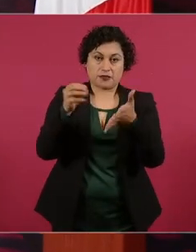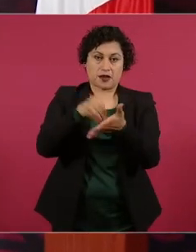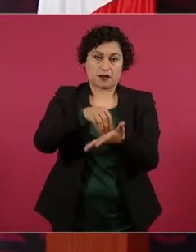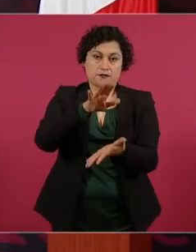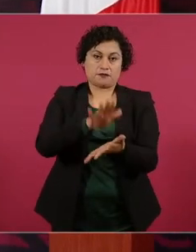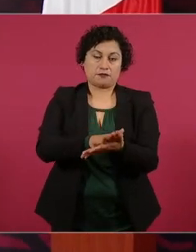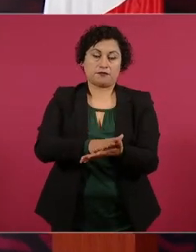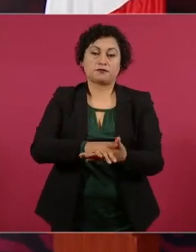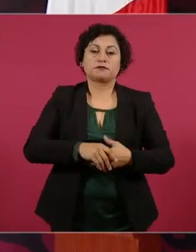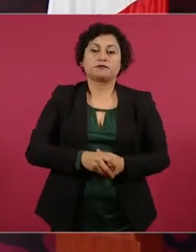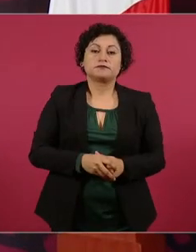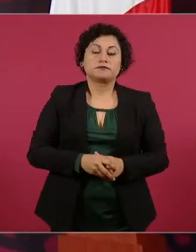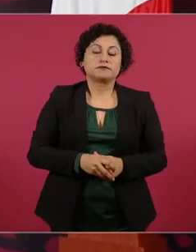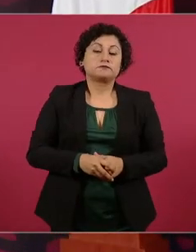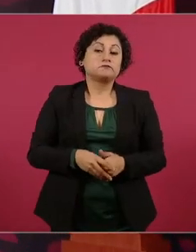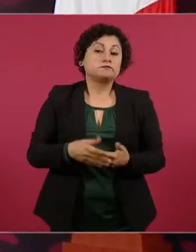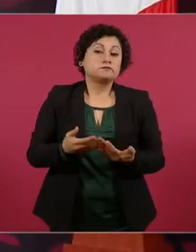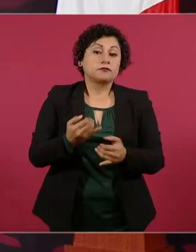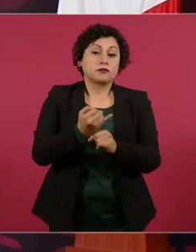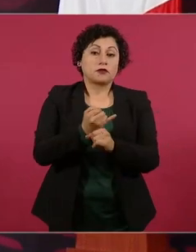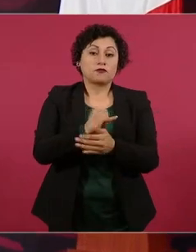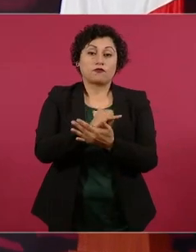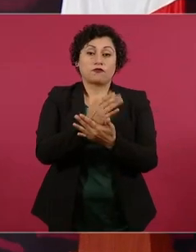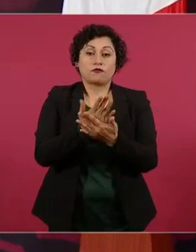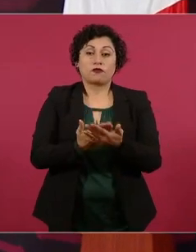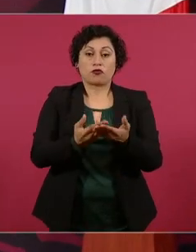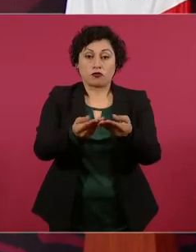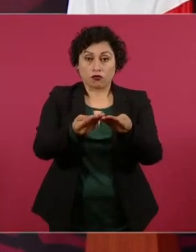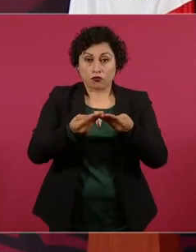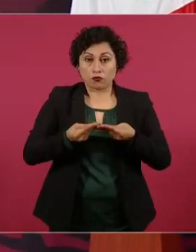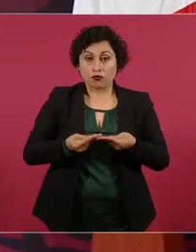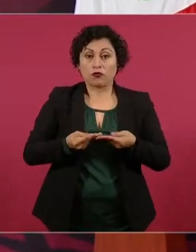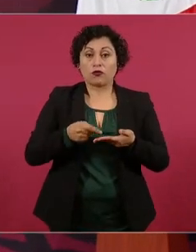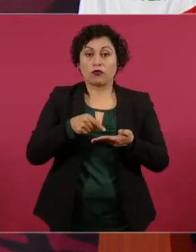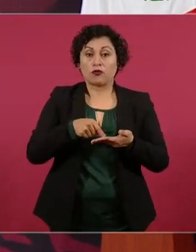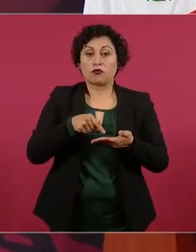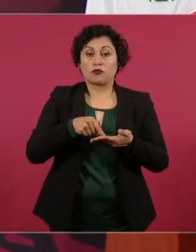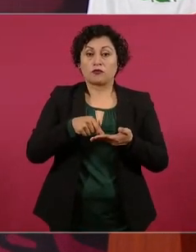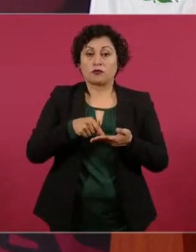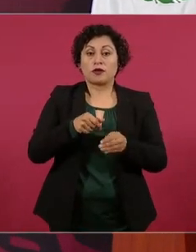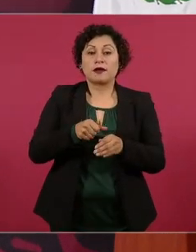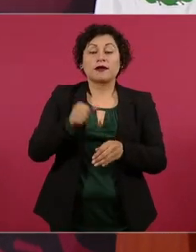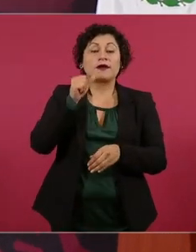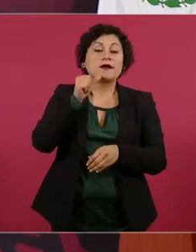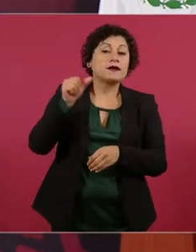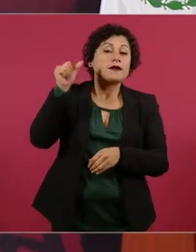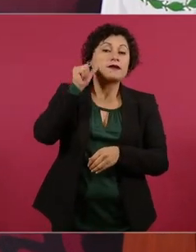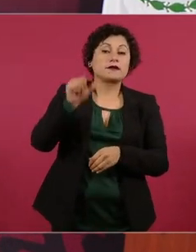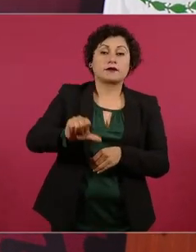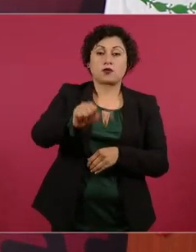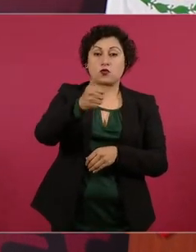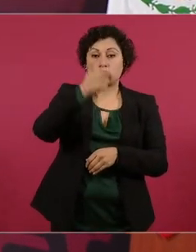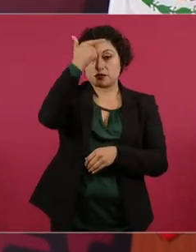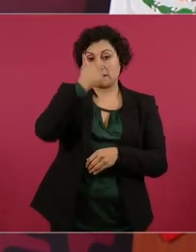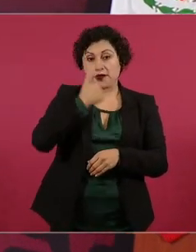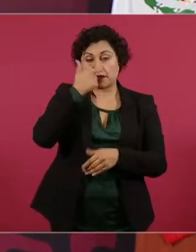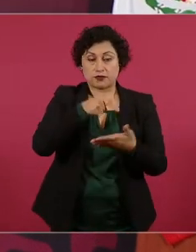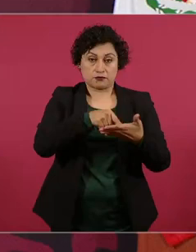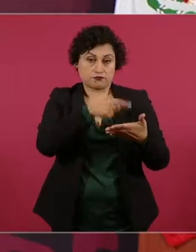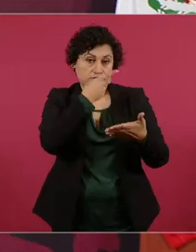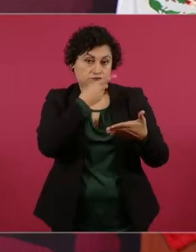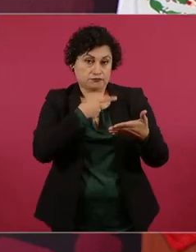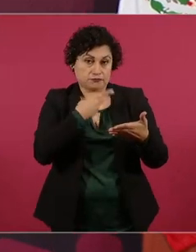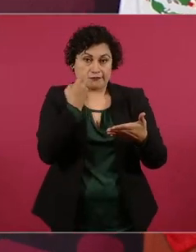Esto de acuerdo al reporte de las 11 de la noche, ya